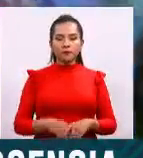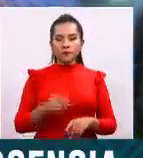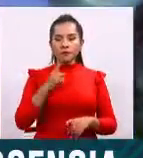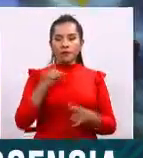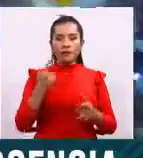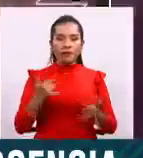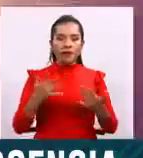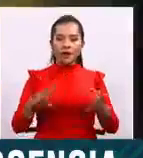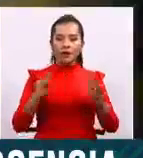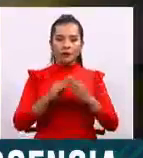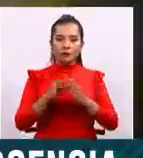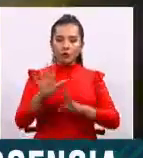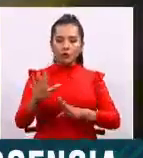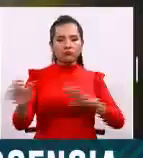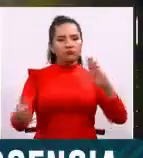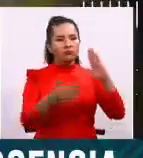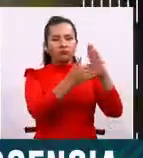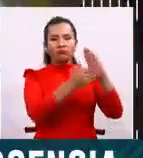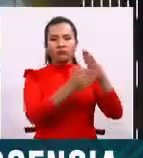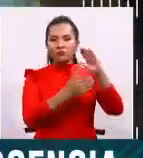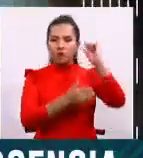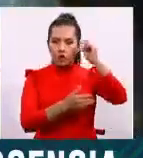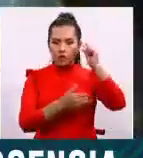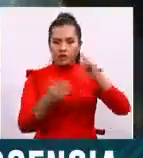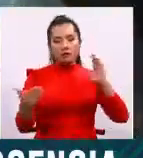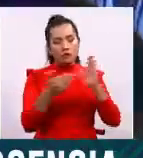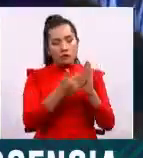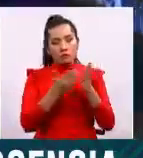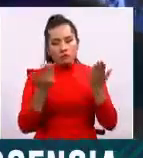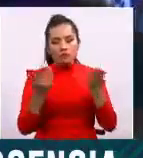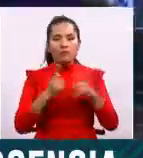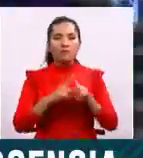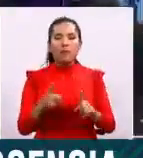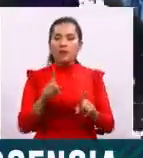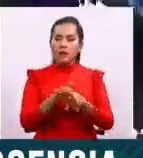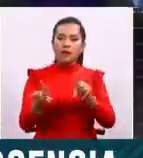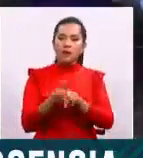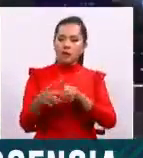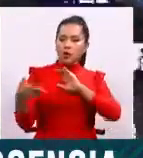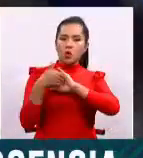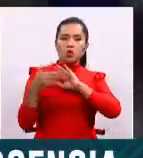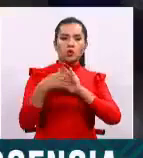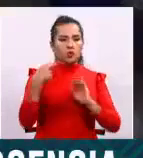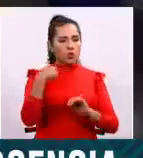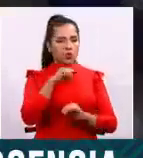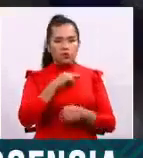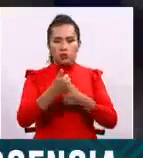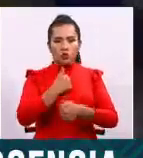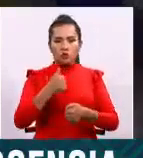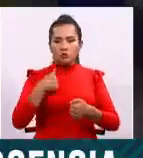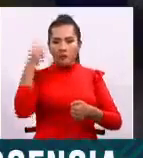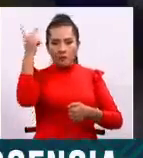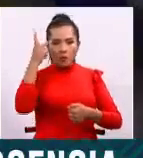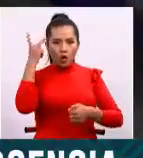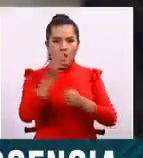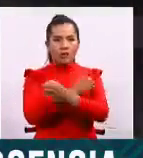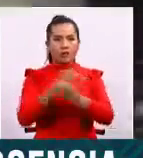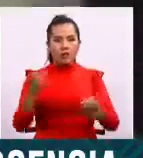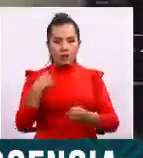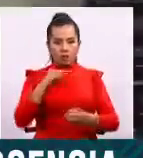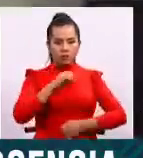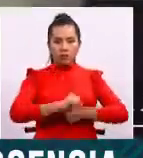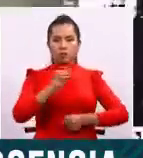En su intención de atacar al gobierno, también atacan por otro lado a otros actores que nada tenemos que ver, que no somos actores políticos, que somos los